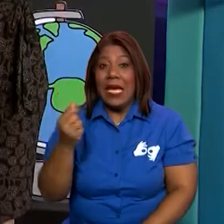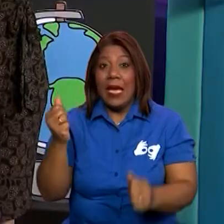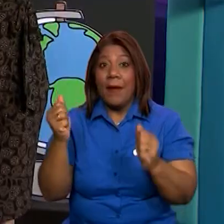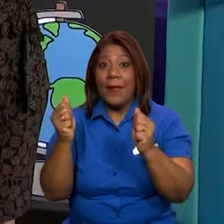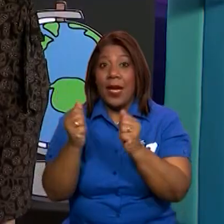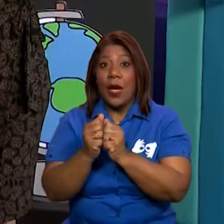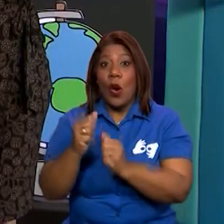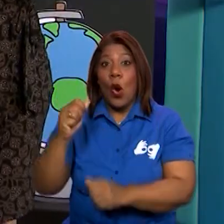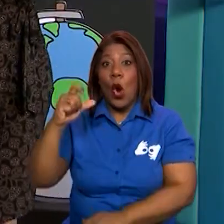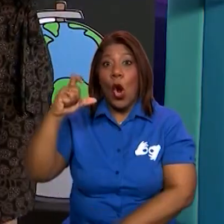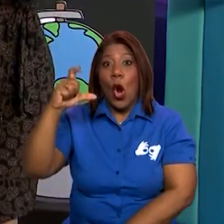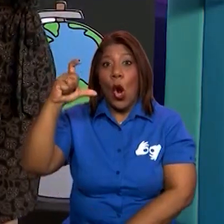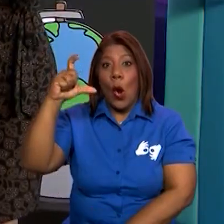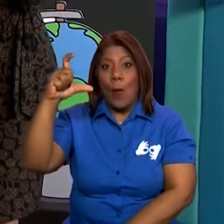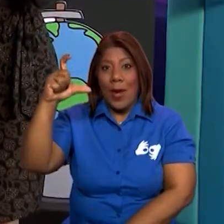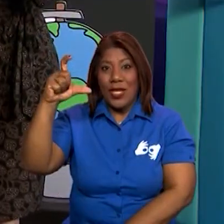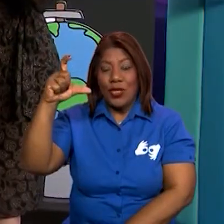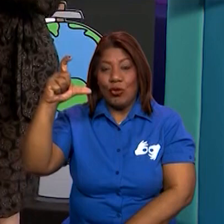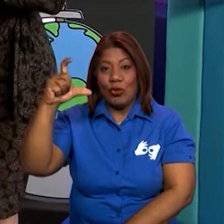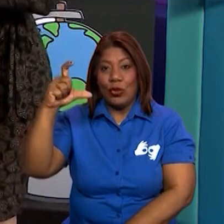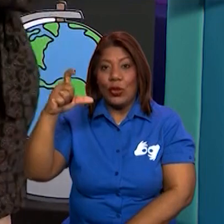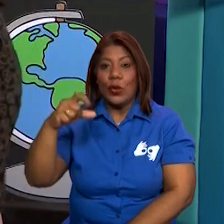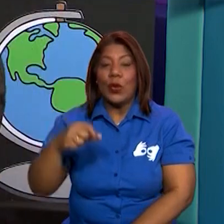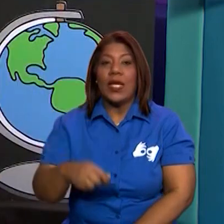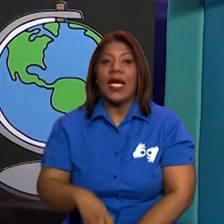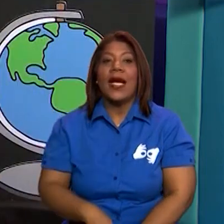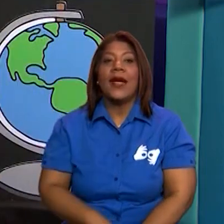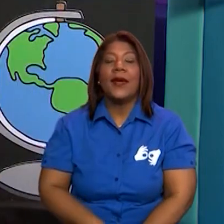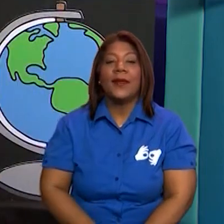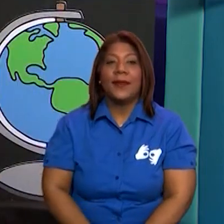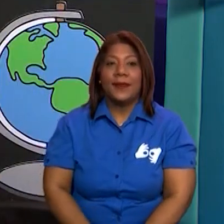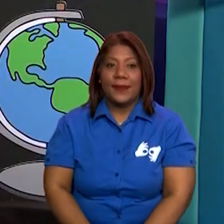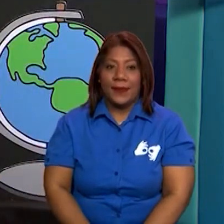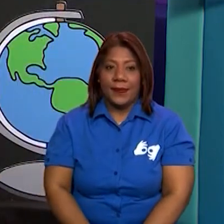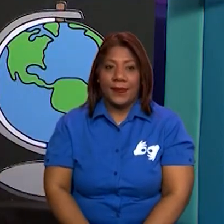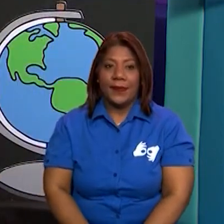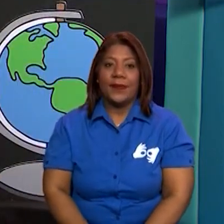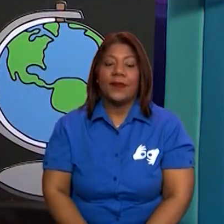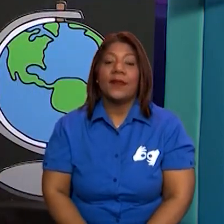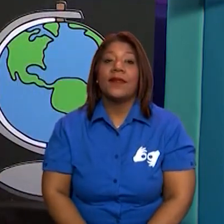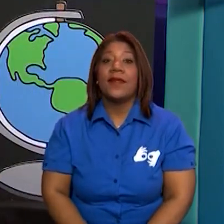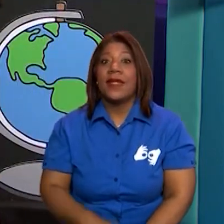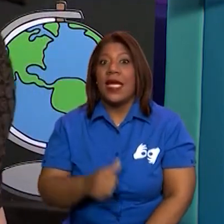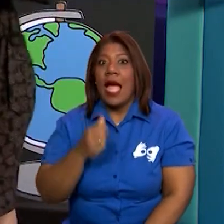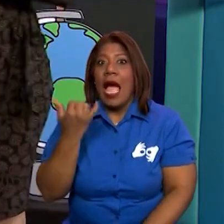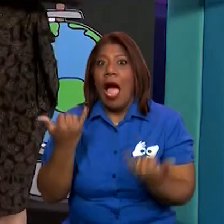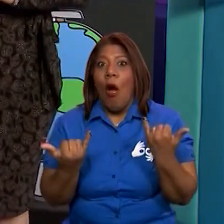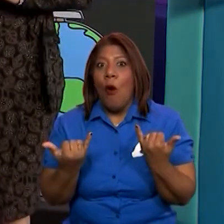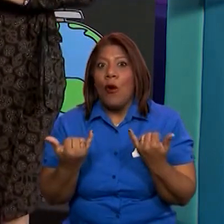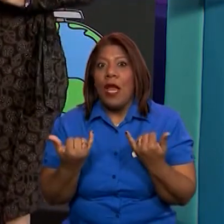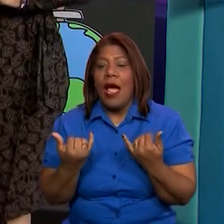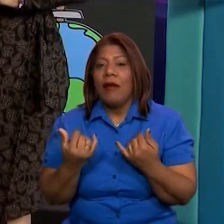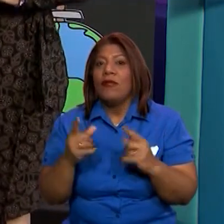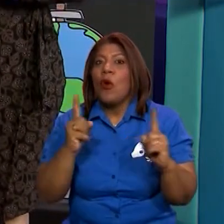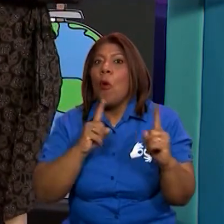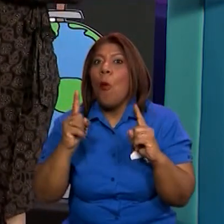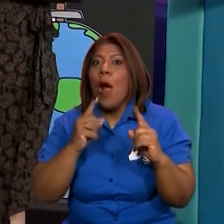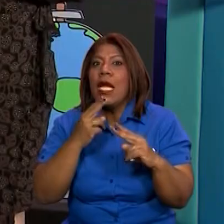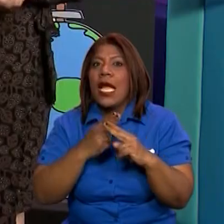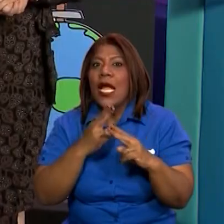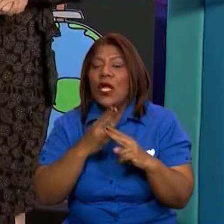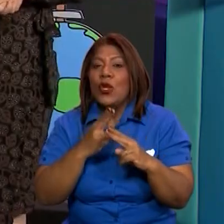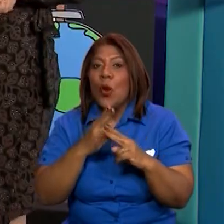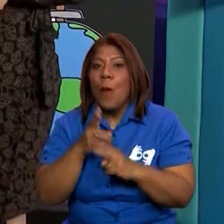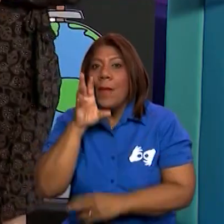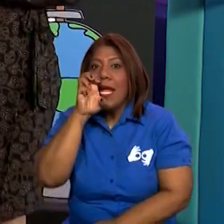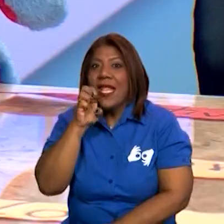mayúscula. Excelente, muy bien. Vamos a ponerle un nombre al perro para que sea sustantivo